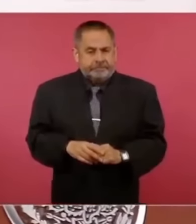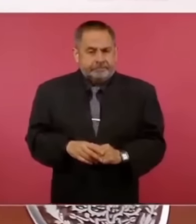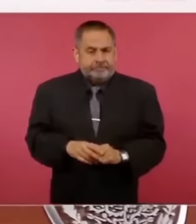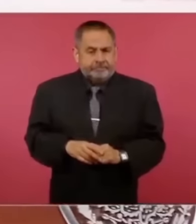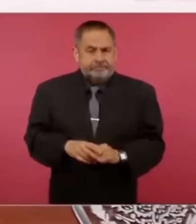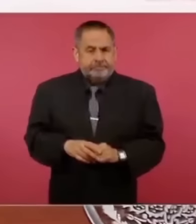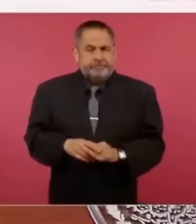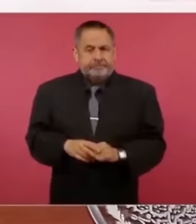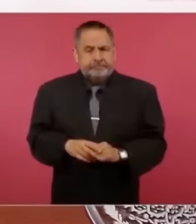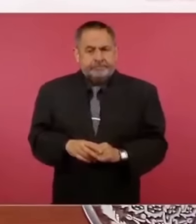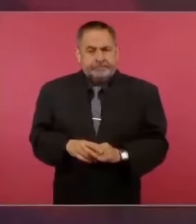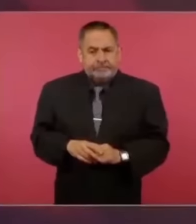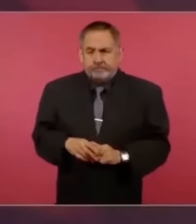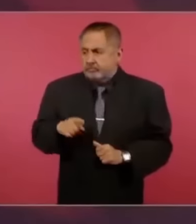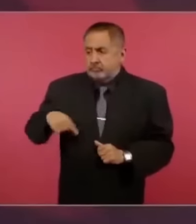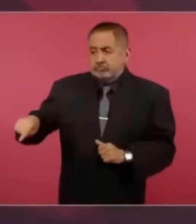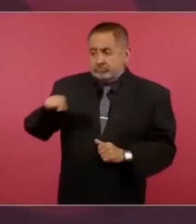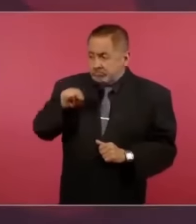la libertad